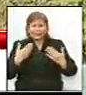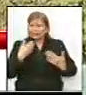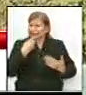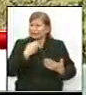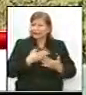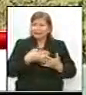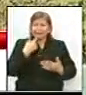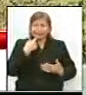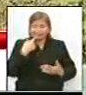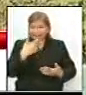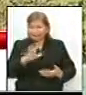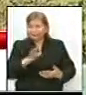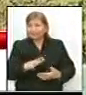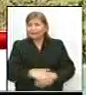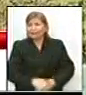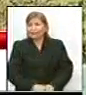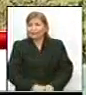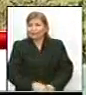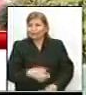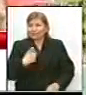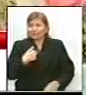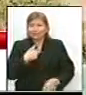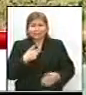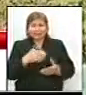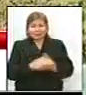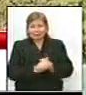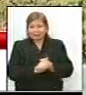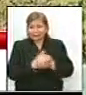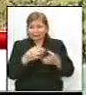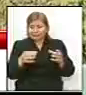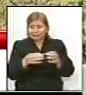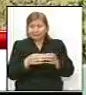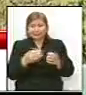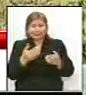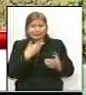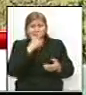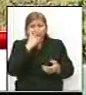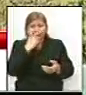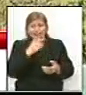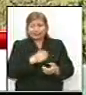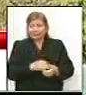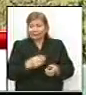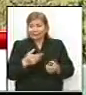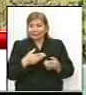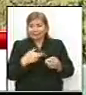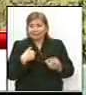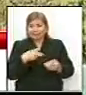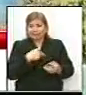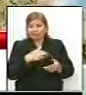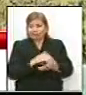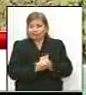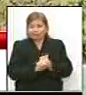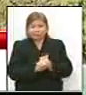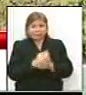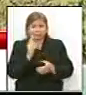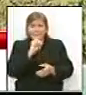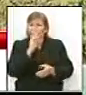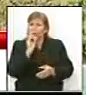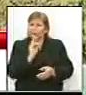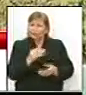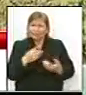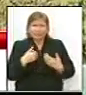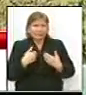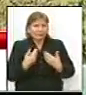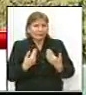Ya lo dijeron nuestra comisión de agua y también nuestros amigos, de que no es posible